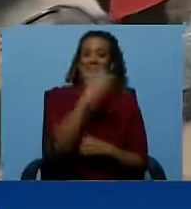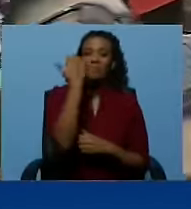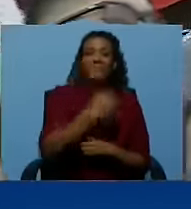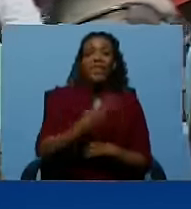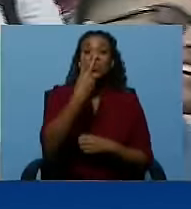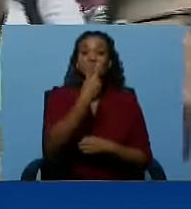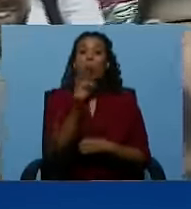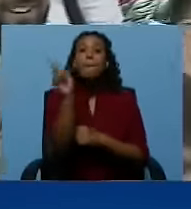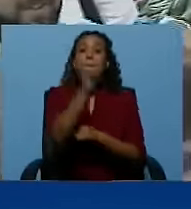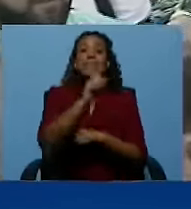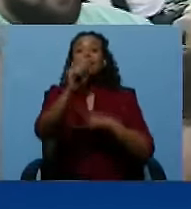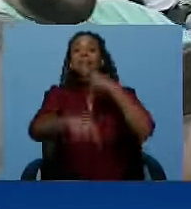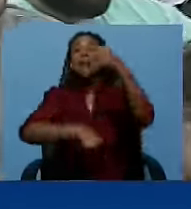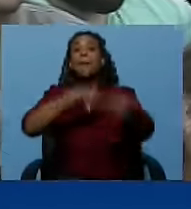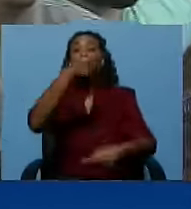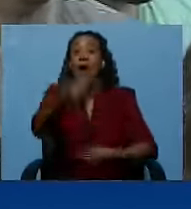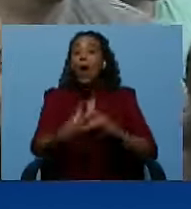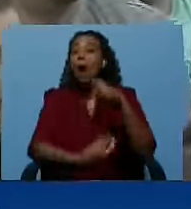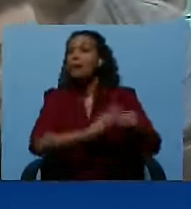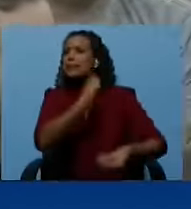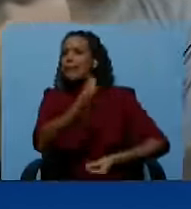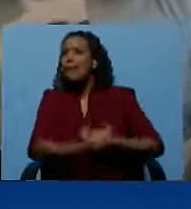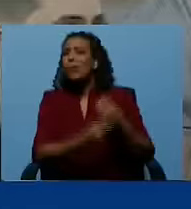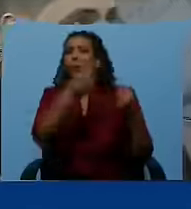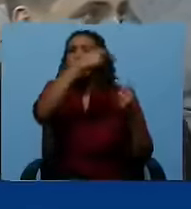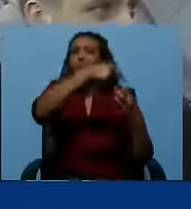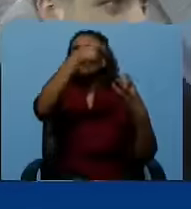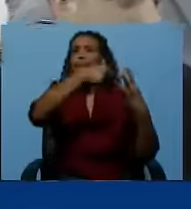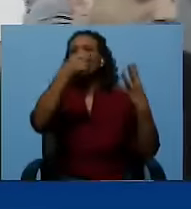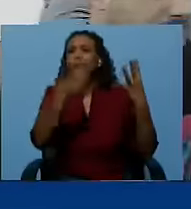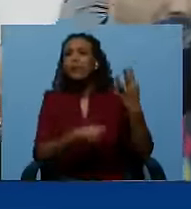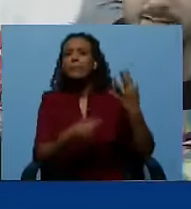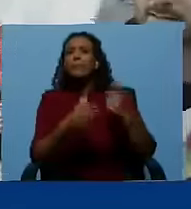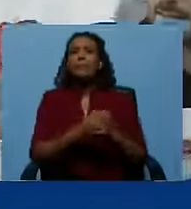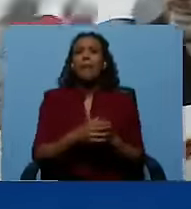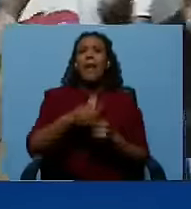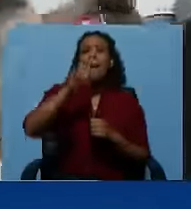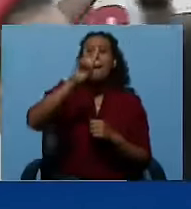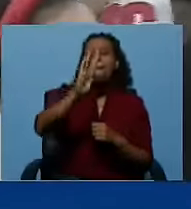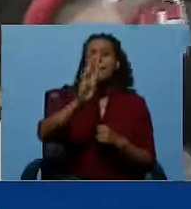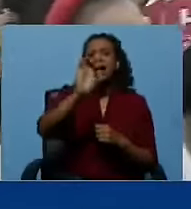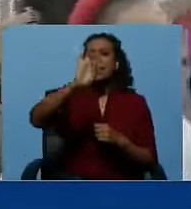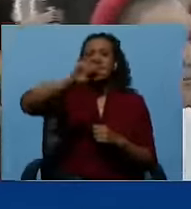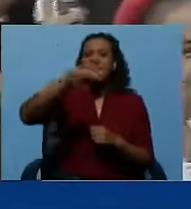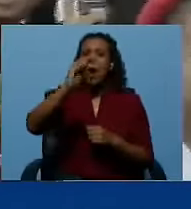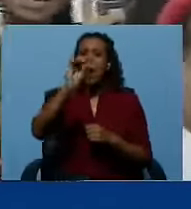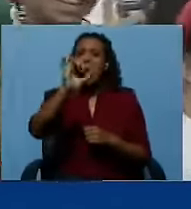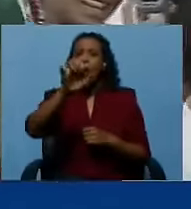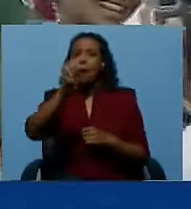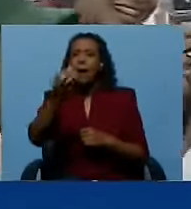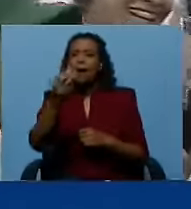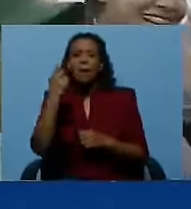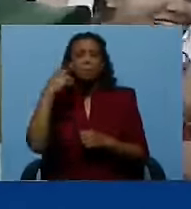Dos meses después lo hacemos en Betijoque.